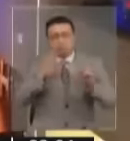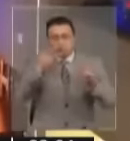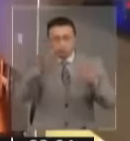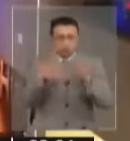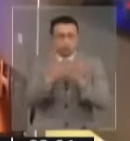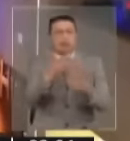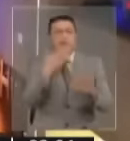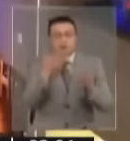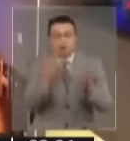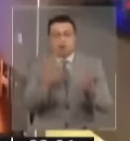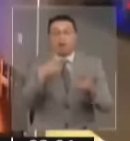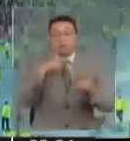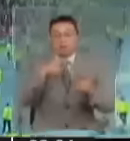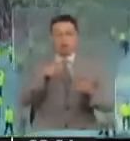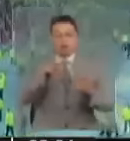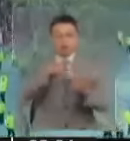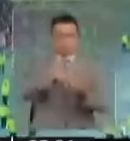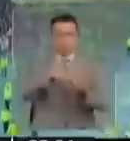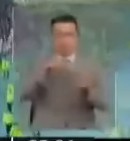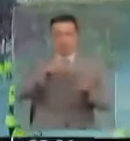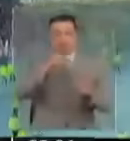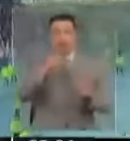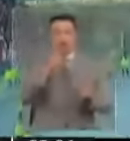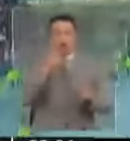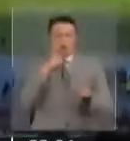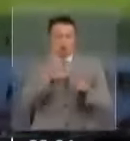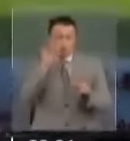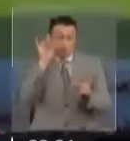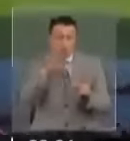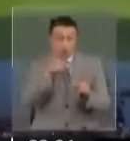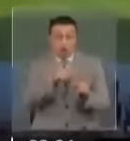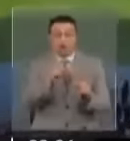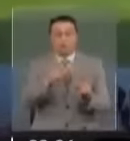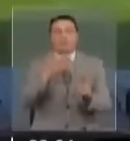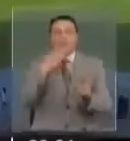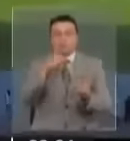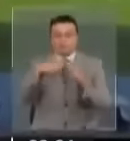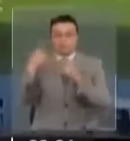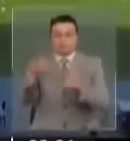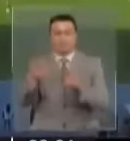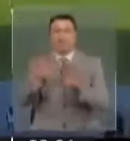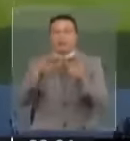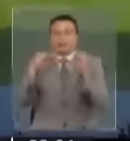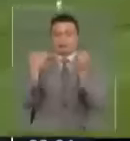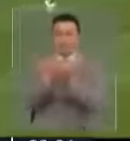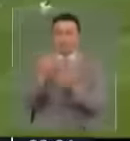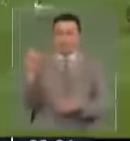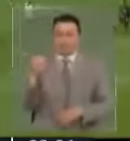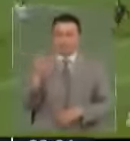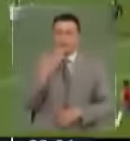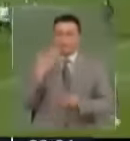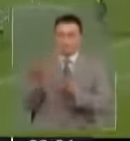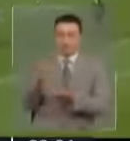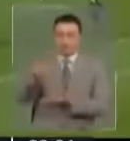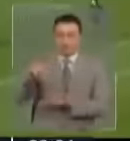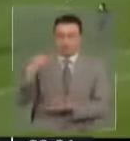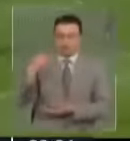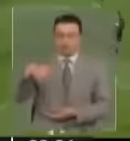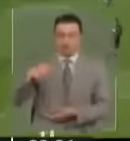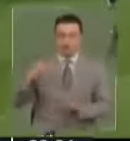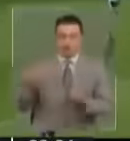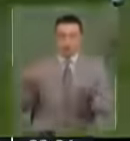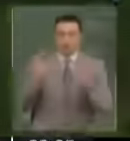la comuna del nororiente de la capital no es reconocida solo por estas imágenes ni tampoco por sus grandes eventos deportivos en el Estadio